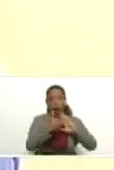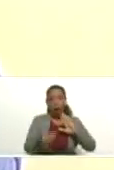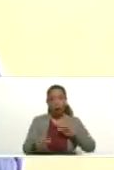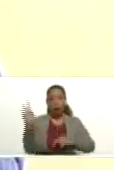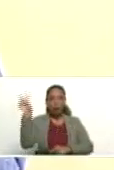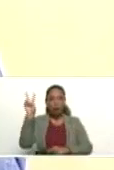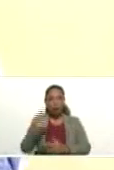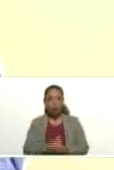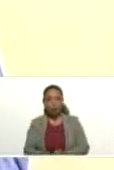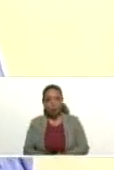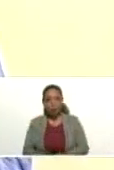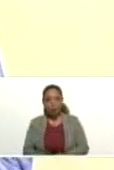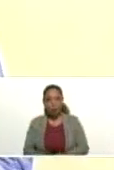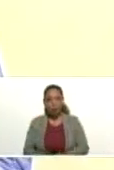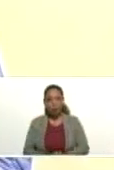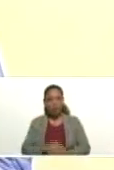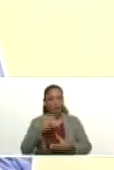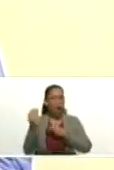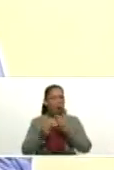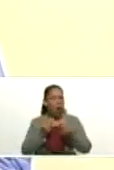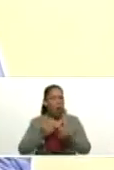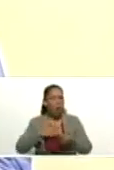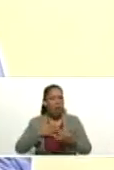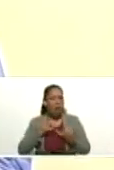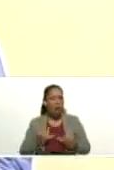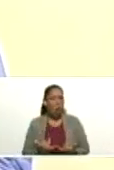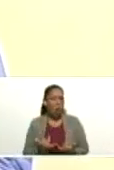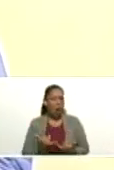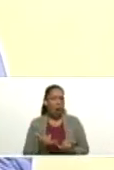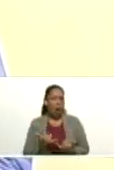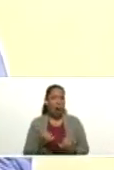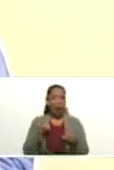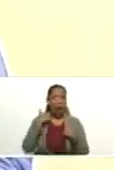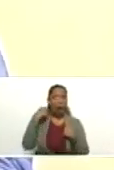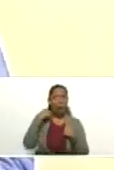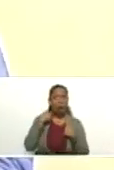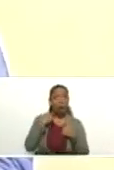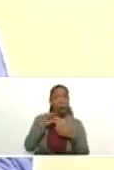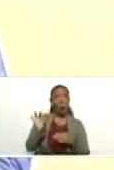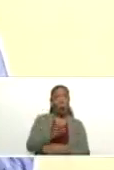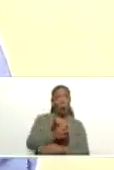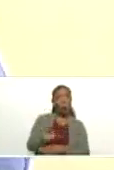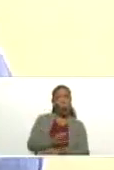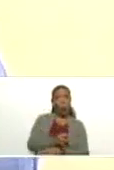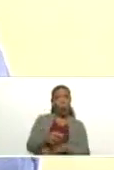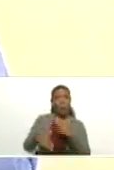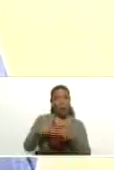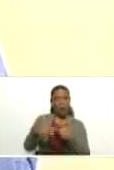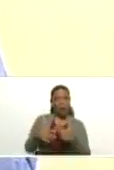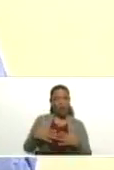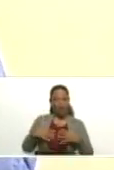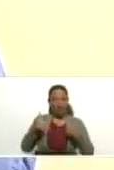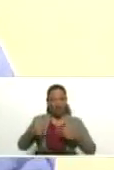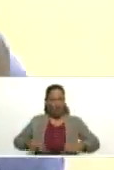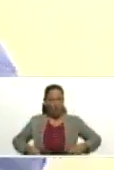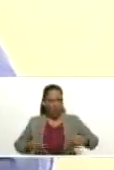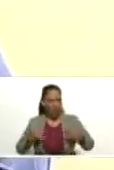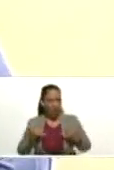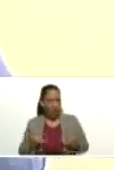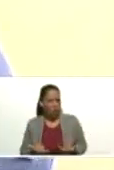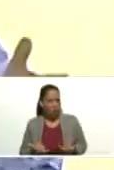Venezuela. ¿Y cómo puede venir el victimario, el sicario, a salvarle la vida